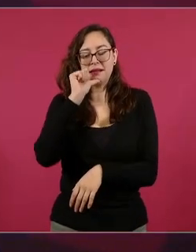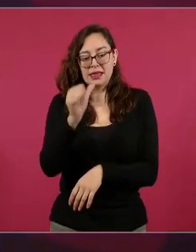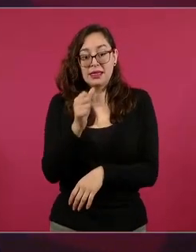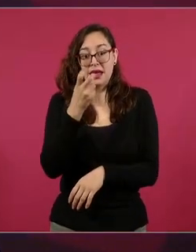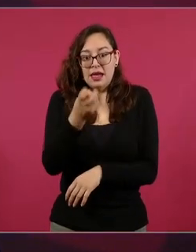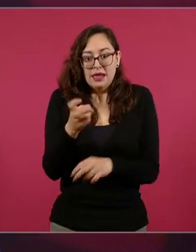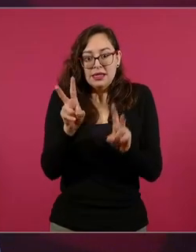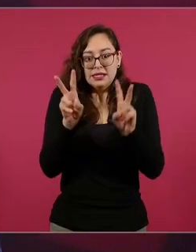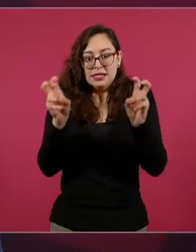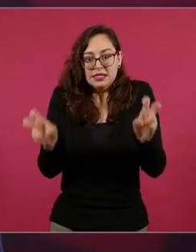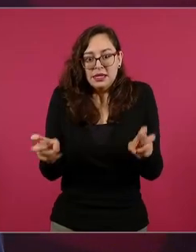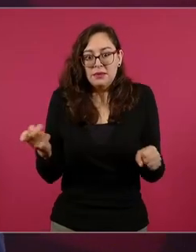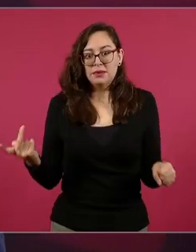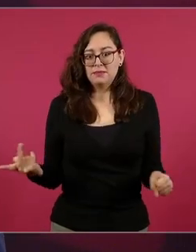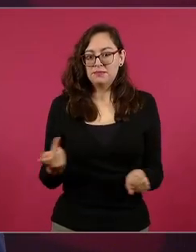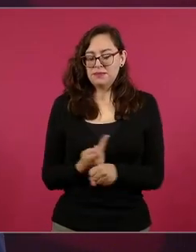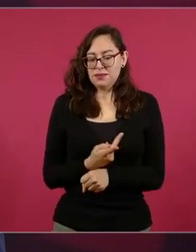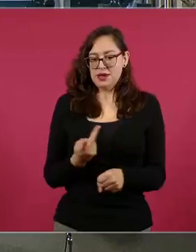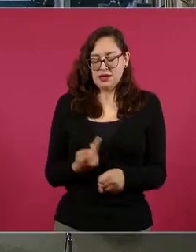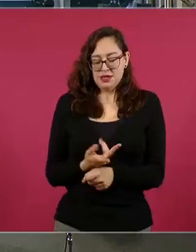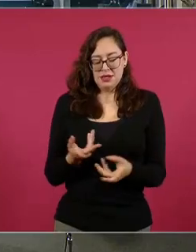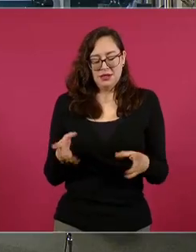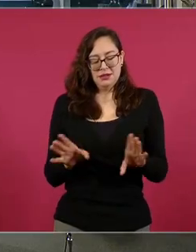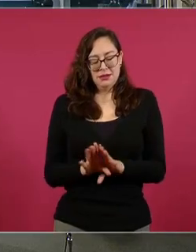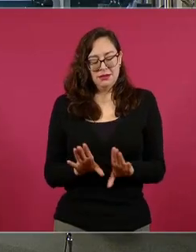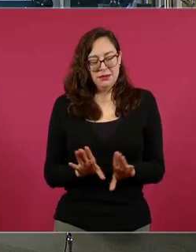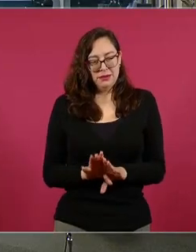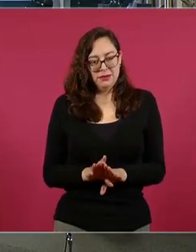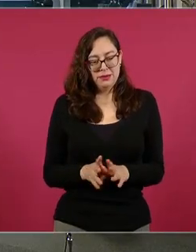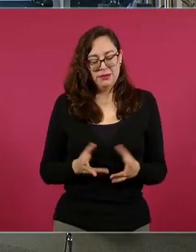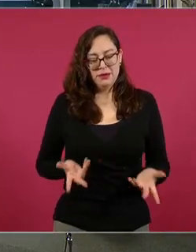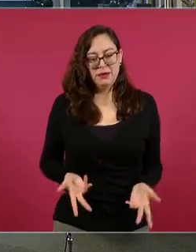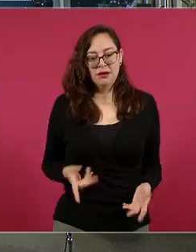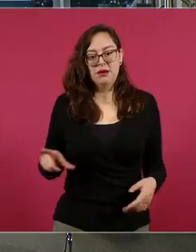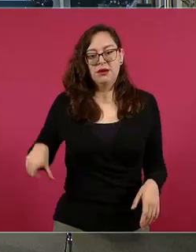ni siquiera tendría que estar ocurriendo. Si el gobierno del estado tomara